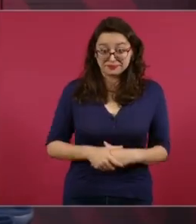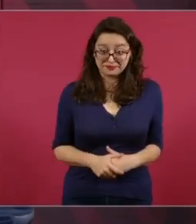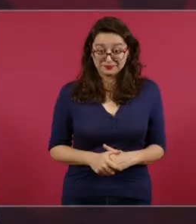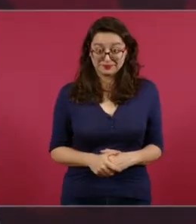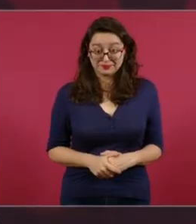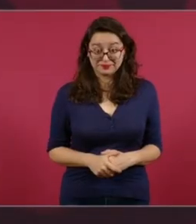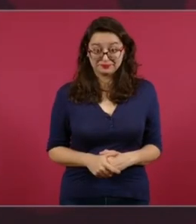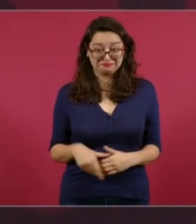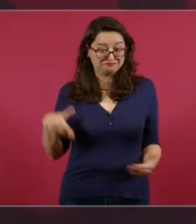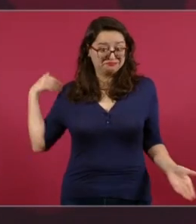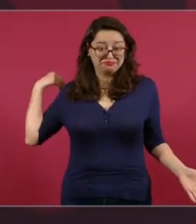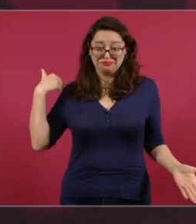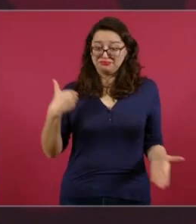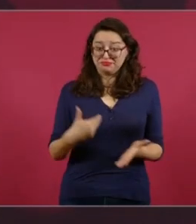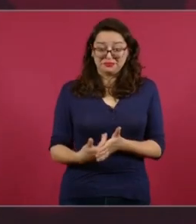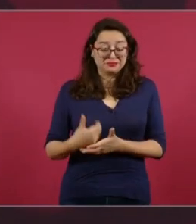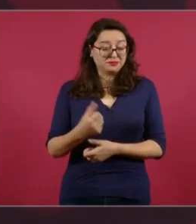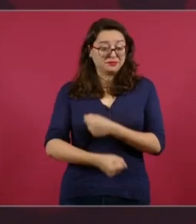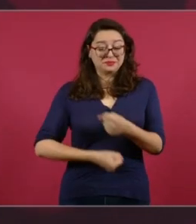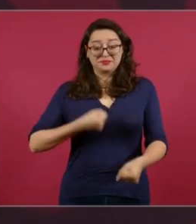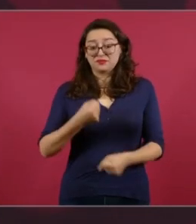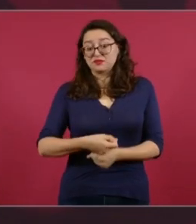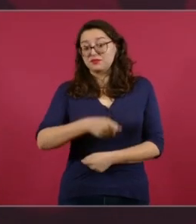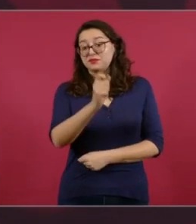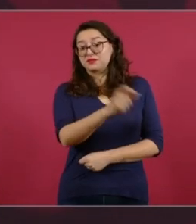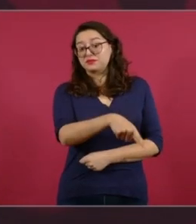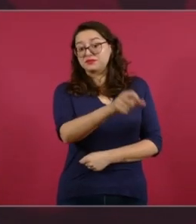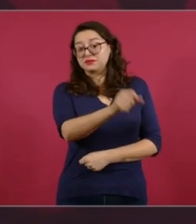impuso durante mucho tiempo: